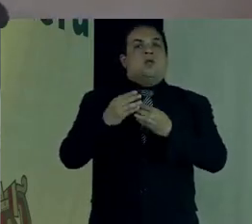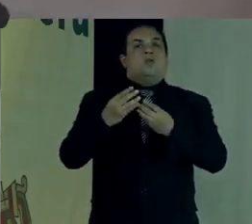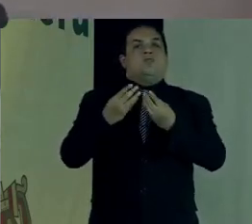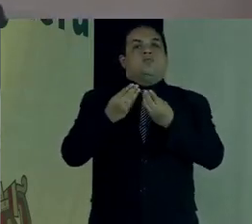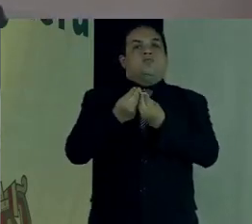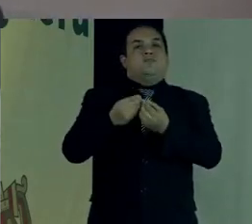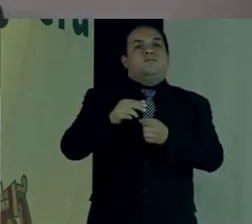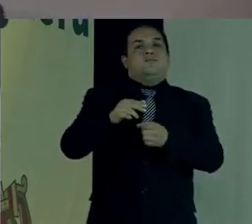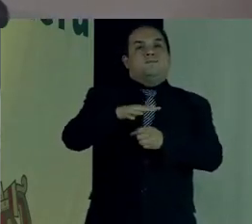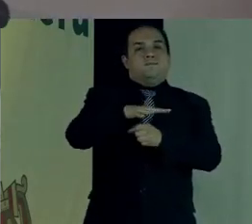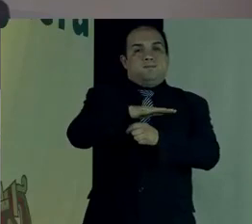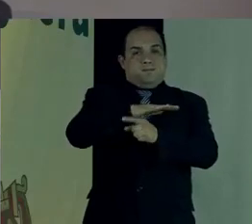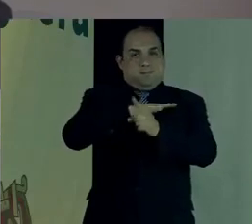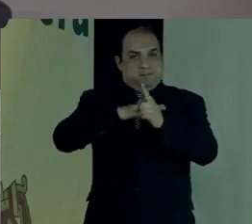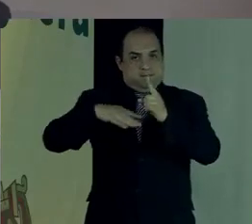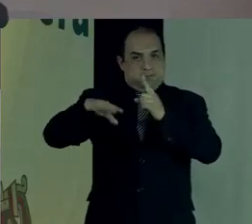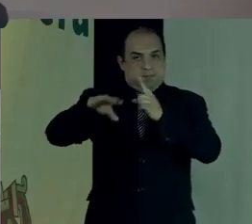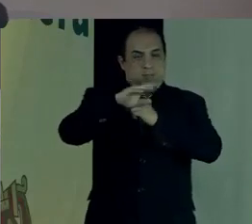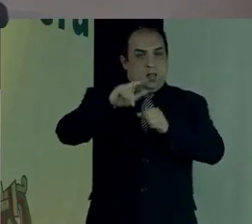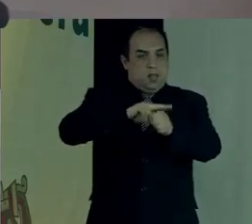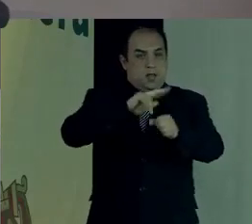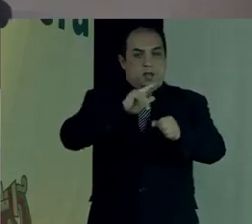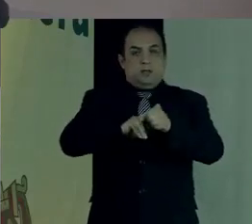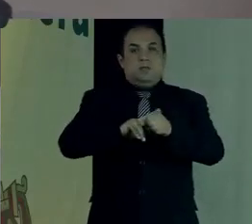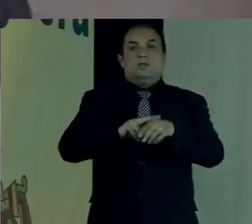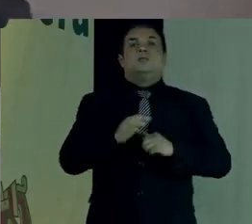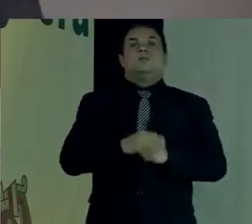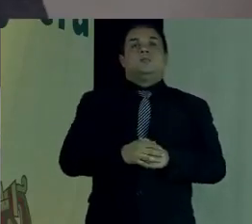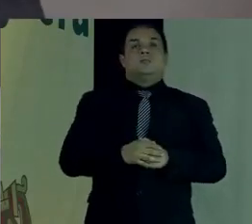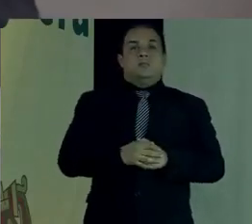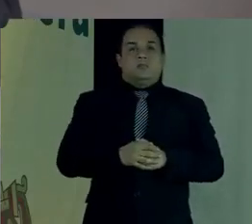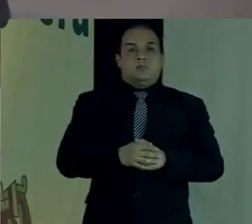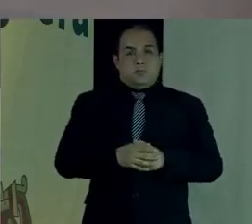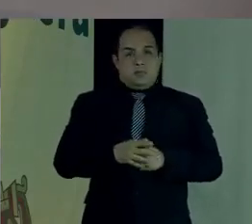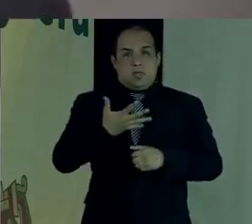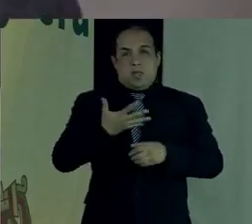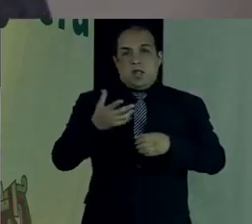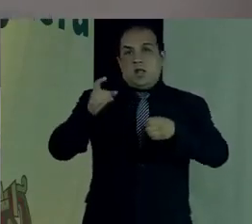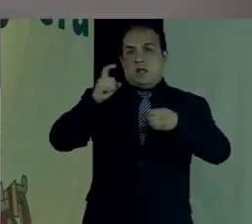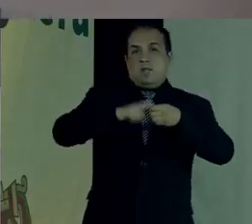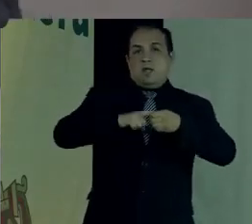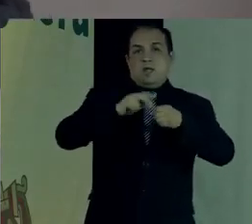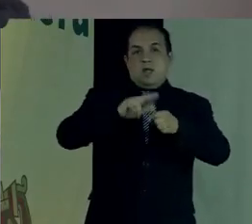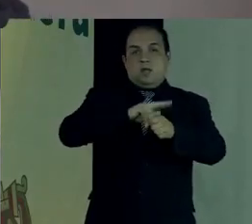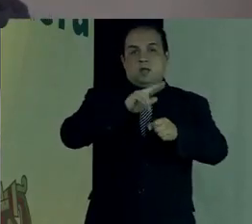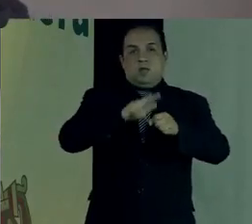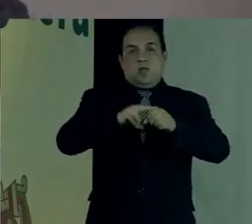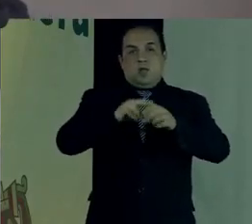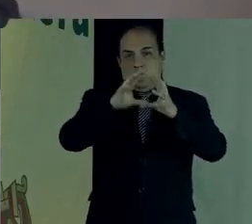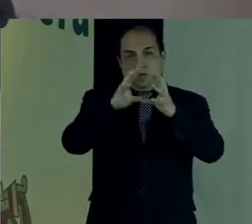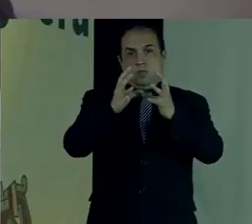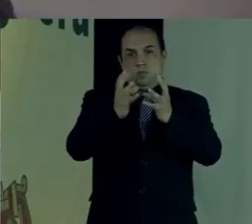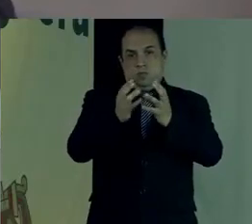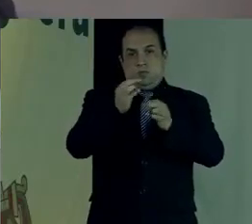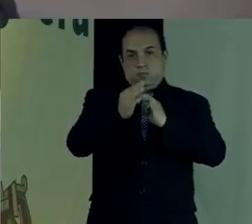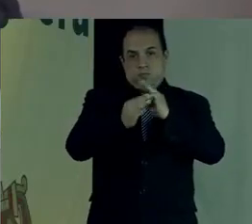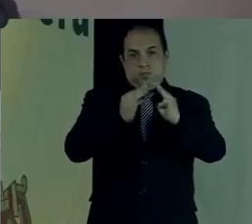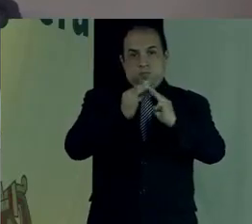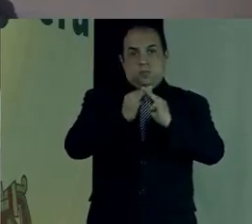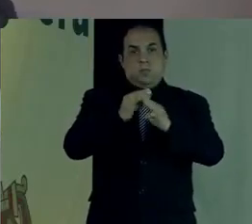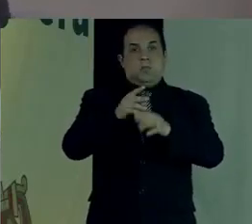silvestres por la sencilla razón de que forman parte de la naturaleza del planeta